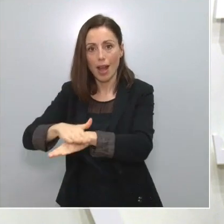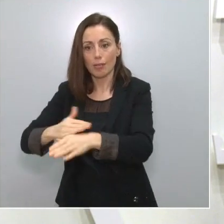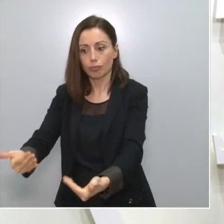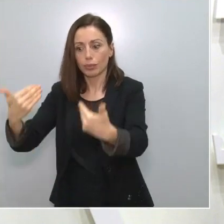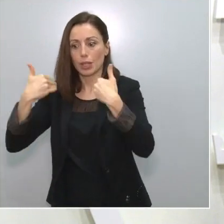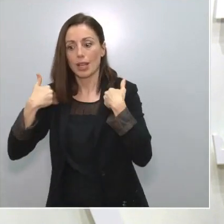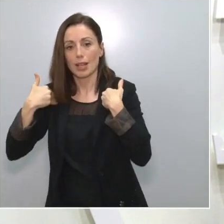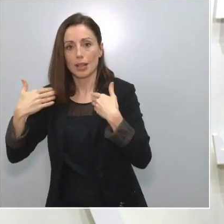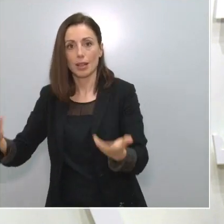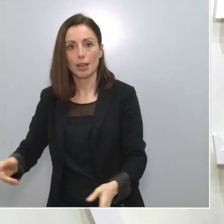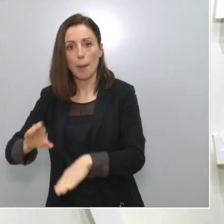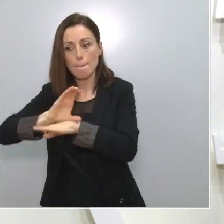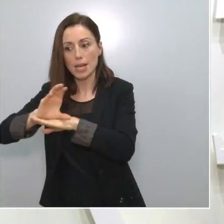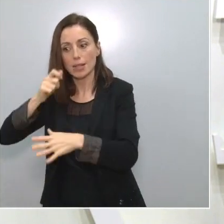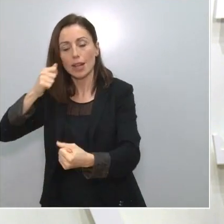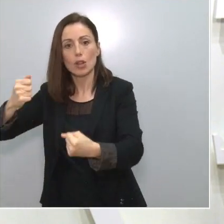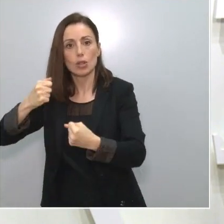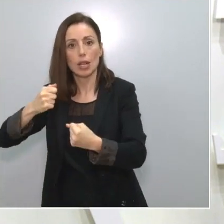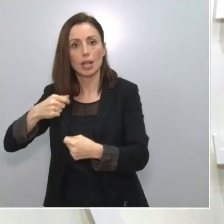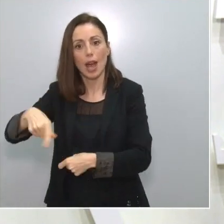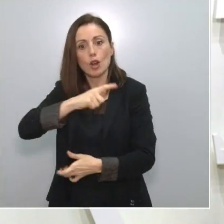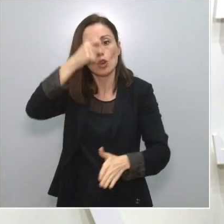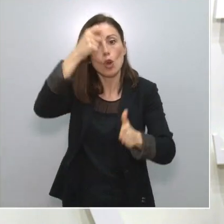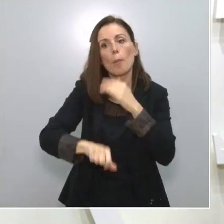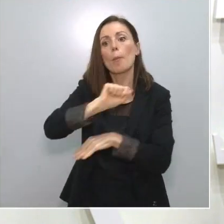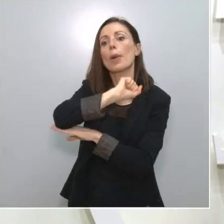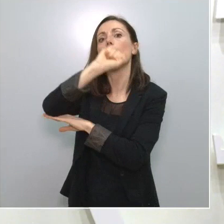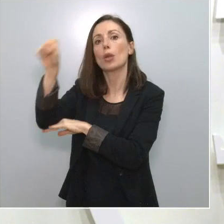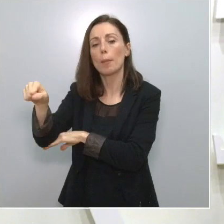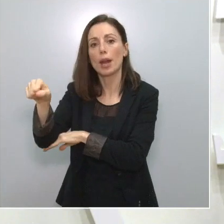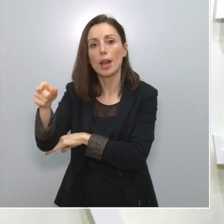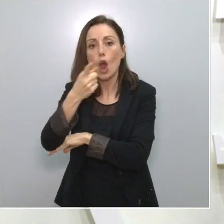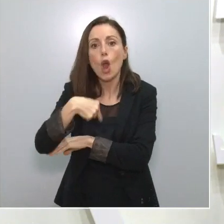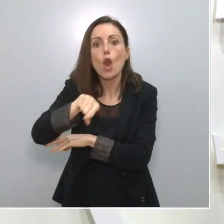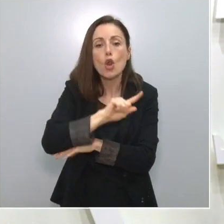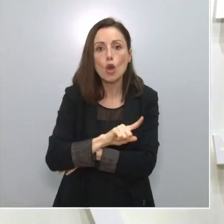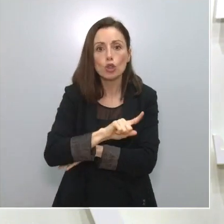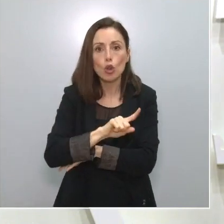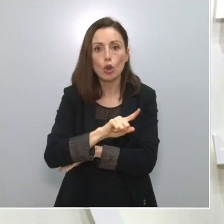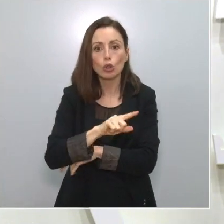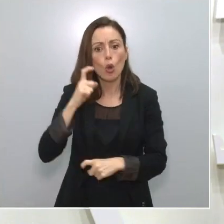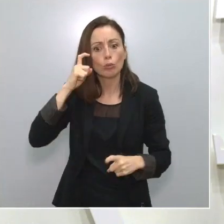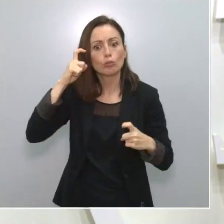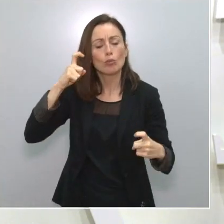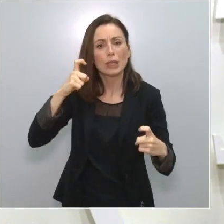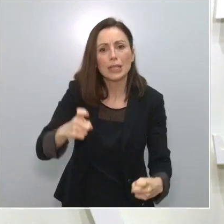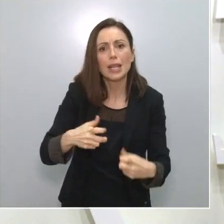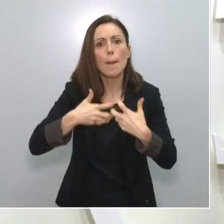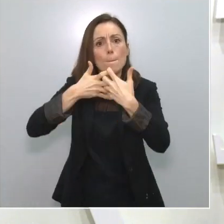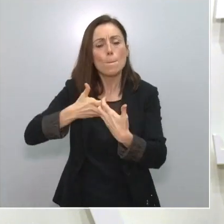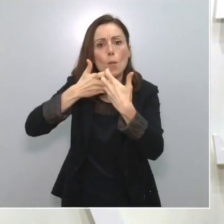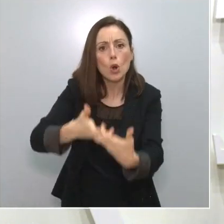competente, del Ministerio de Sanidad. Esta batalla no se gana sin el material suficiente, por lo que es necesaria